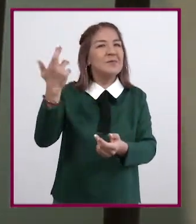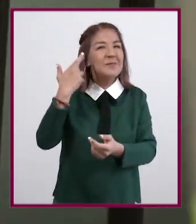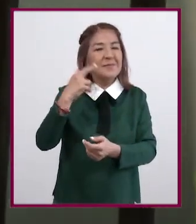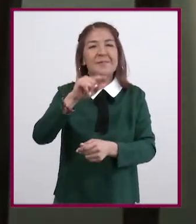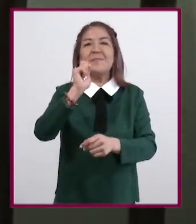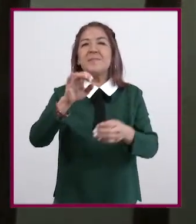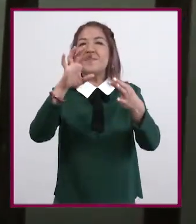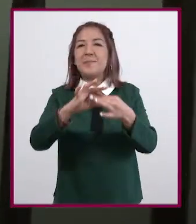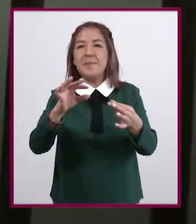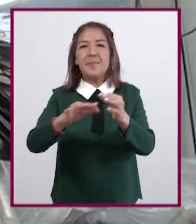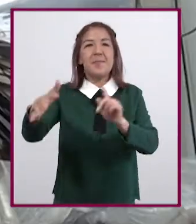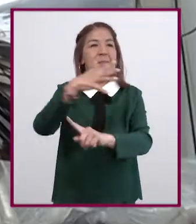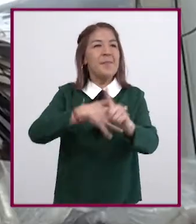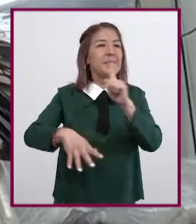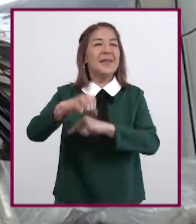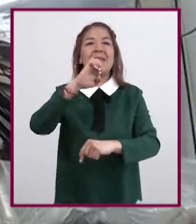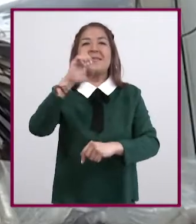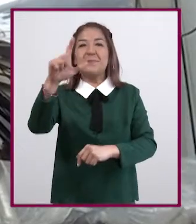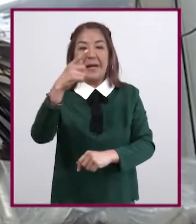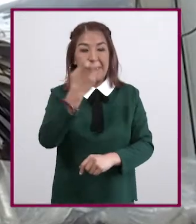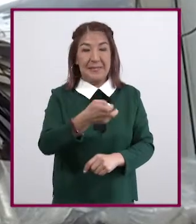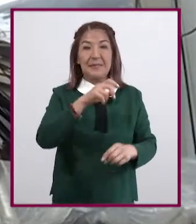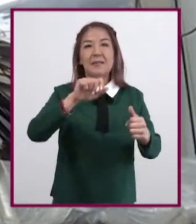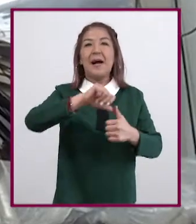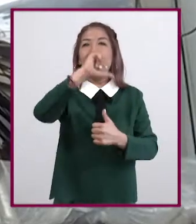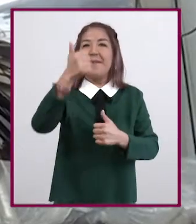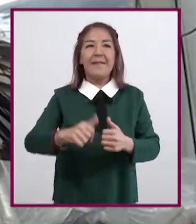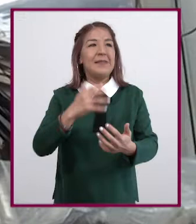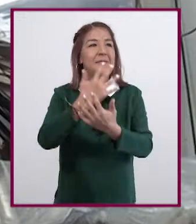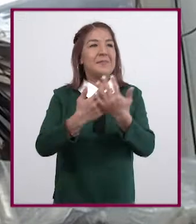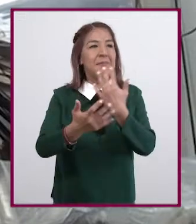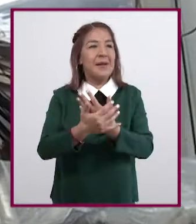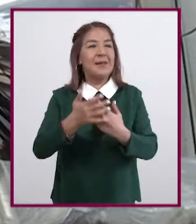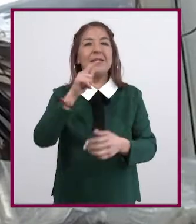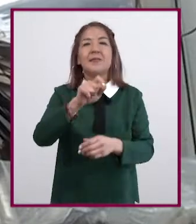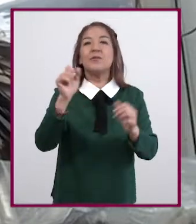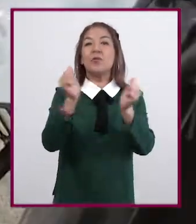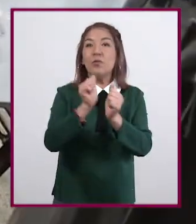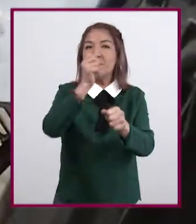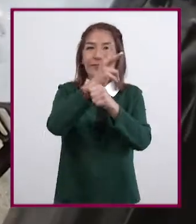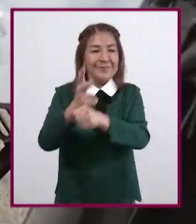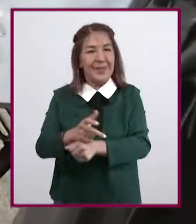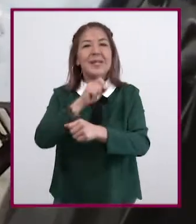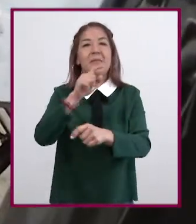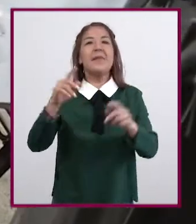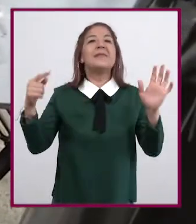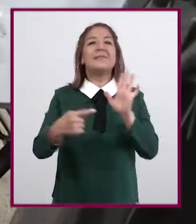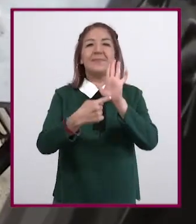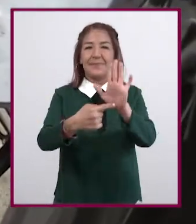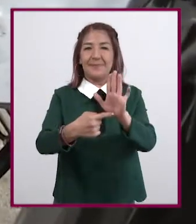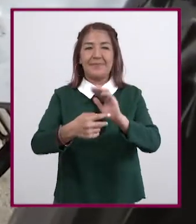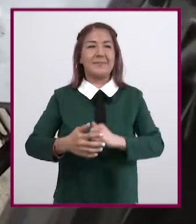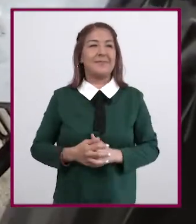la integridad espiritual, digamos, de la pieza, no solo la documentación, ¿no?